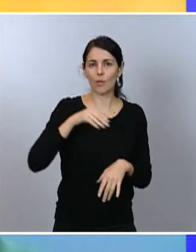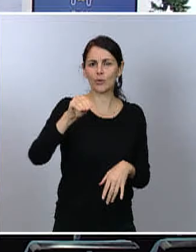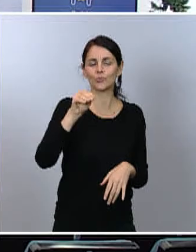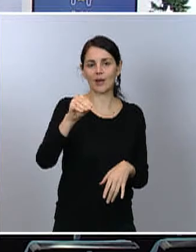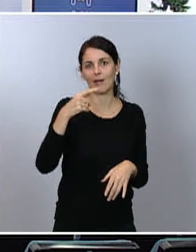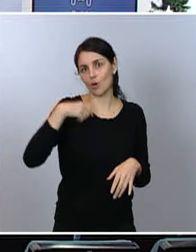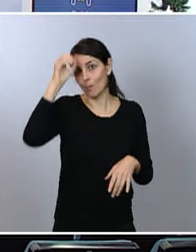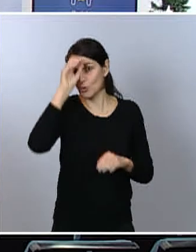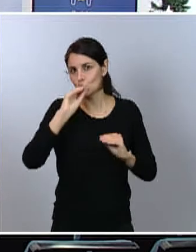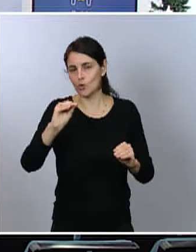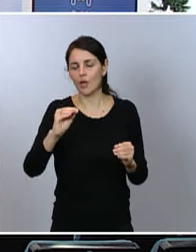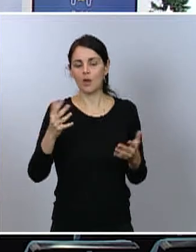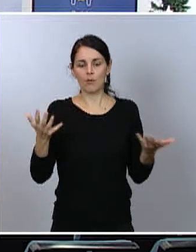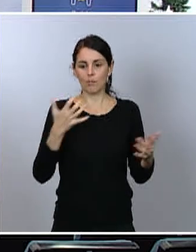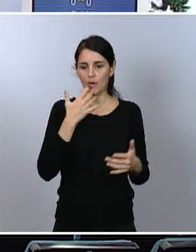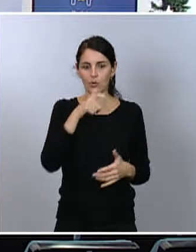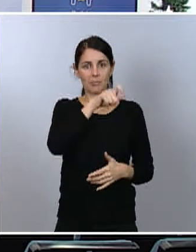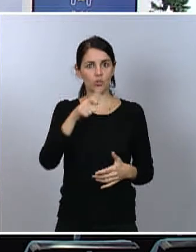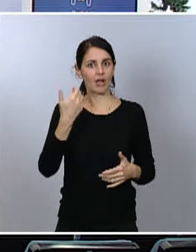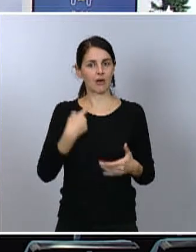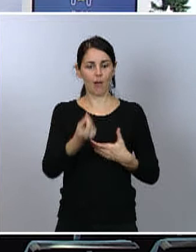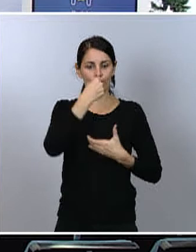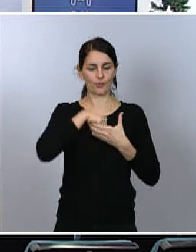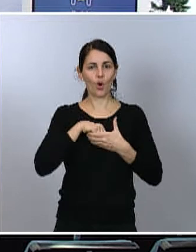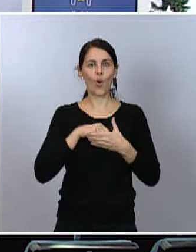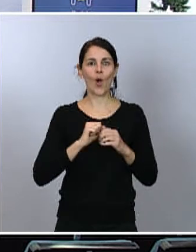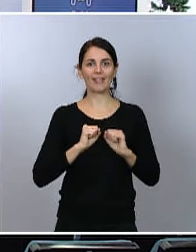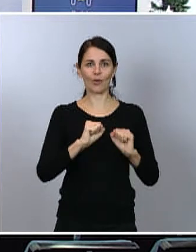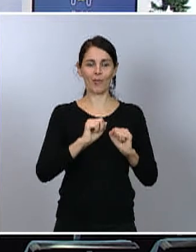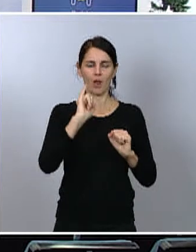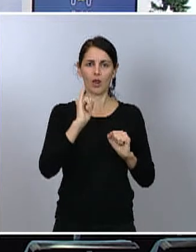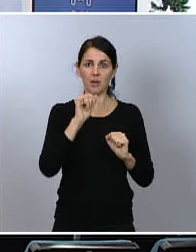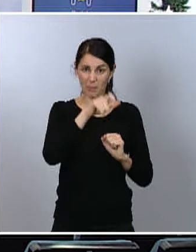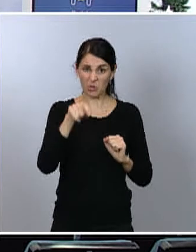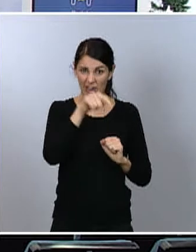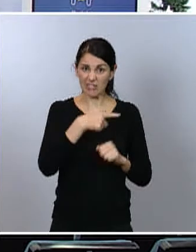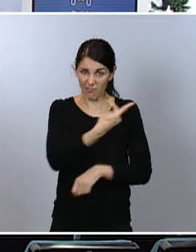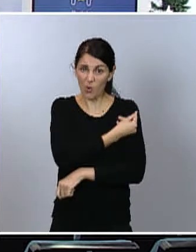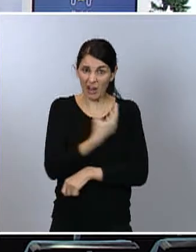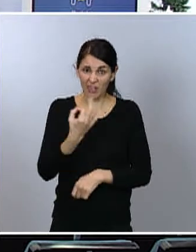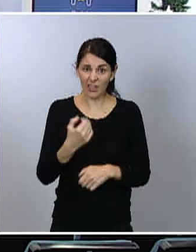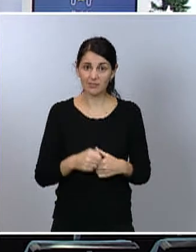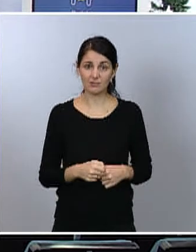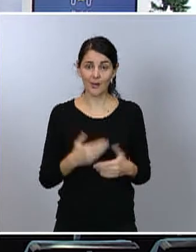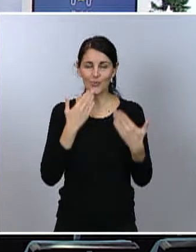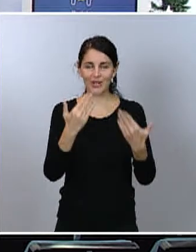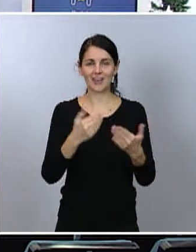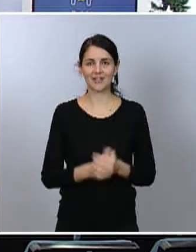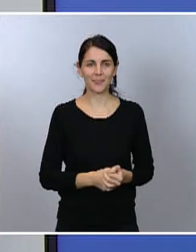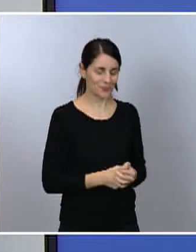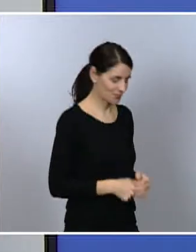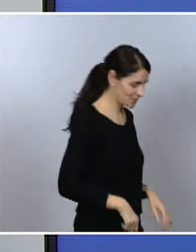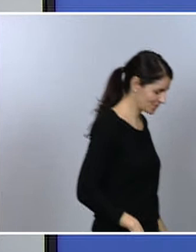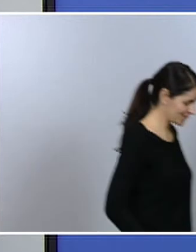superado la enfermedad o que tienen anticuerpos se tendrían que vacunar. Muchas gracias. Sí, muchas gracias, Jesús, por